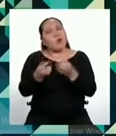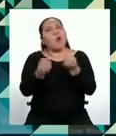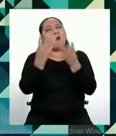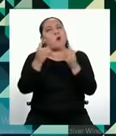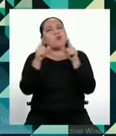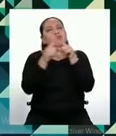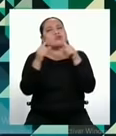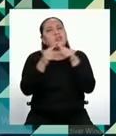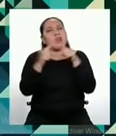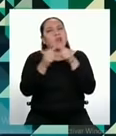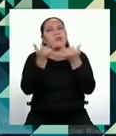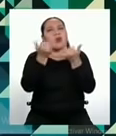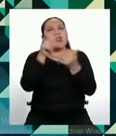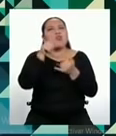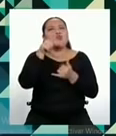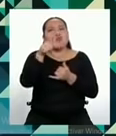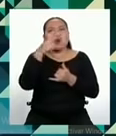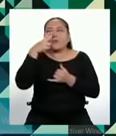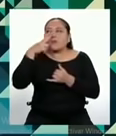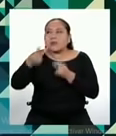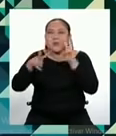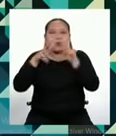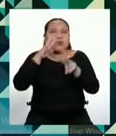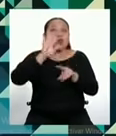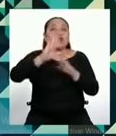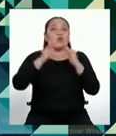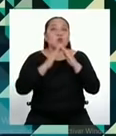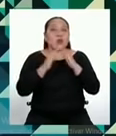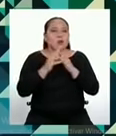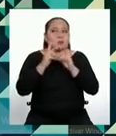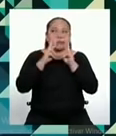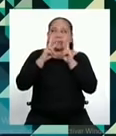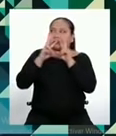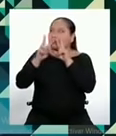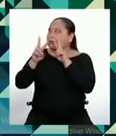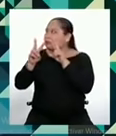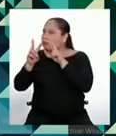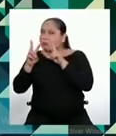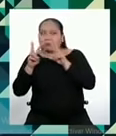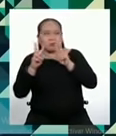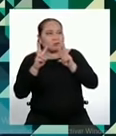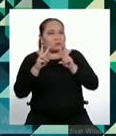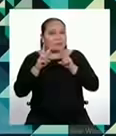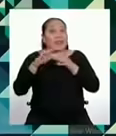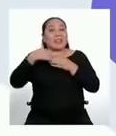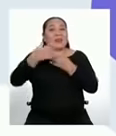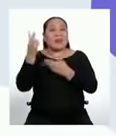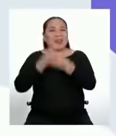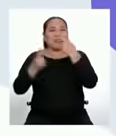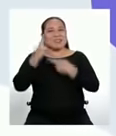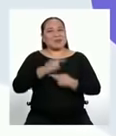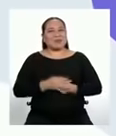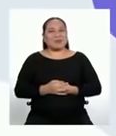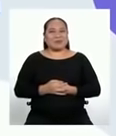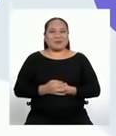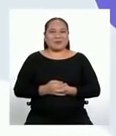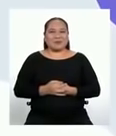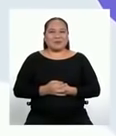han reconocido hasta el momento en su casa? Comiencen a aspirarse de su entorno y regresamos con ustedes.